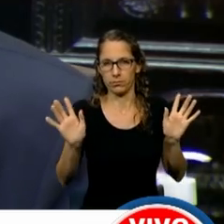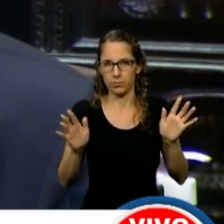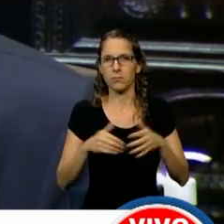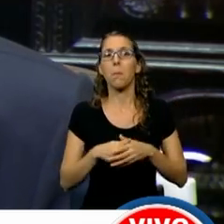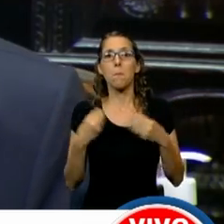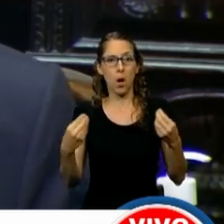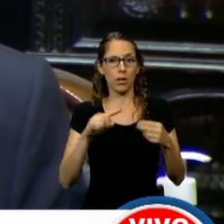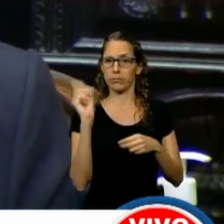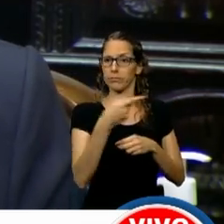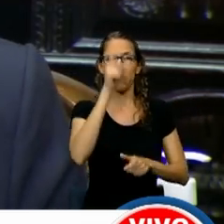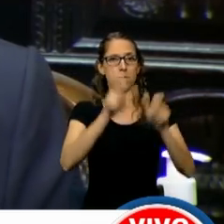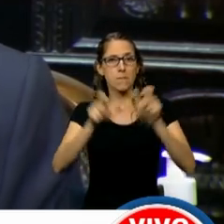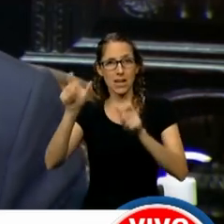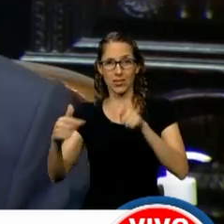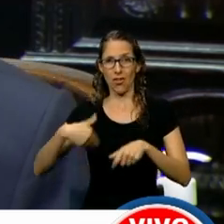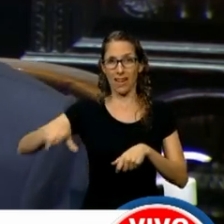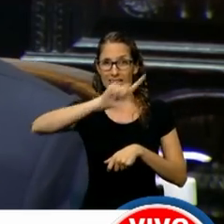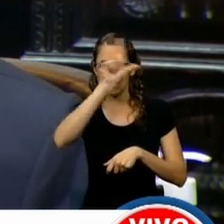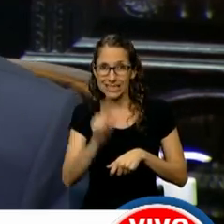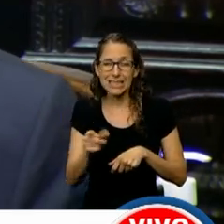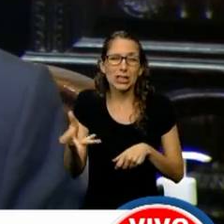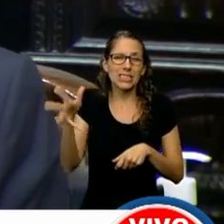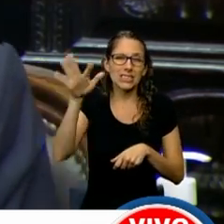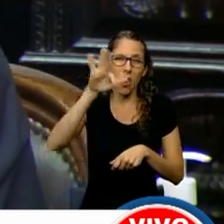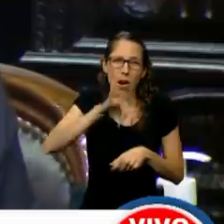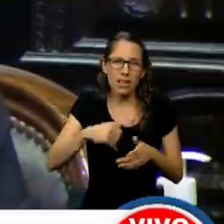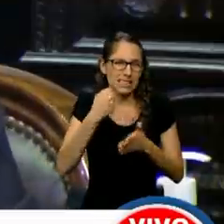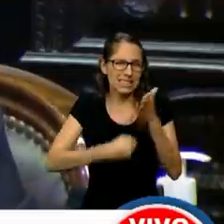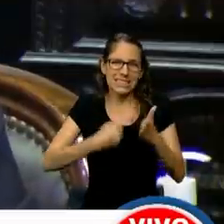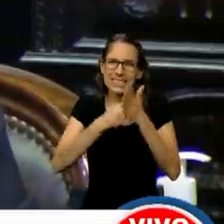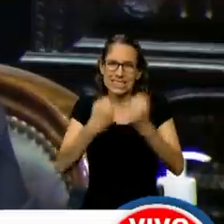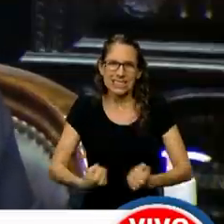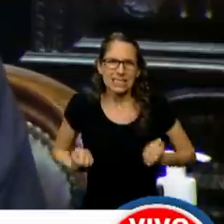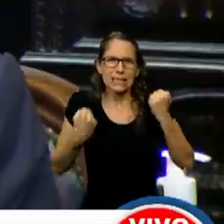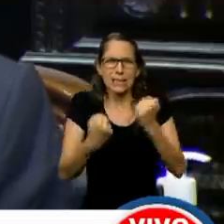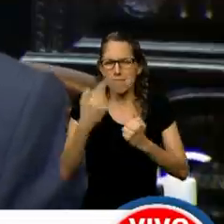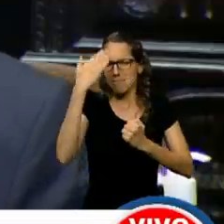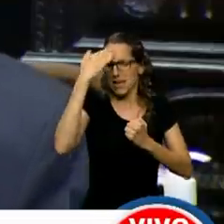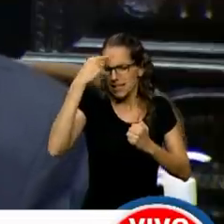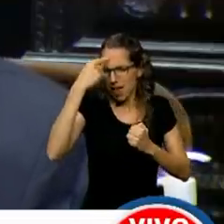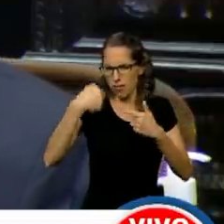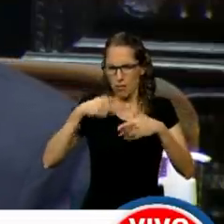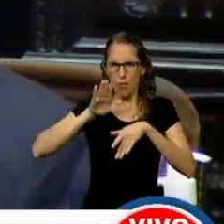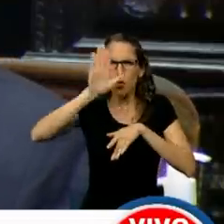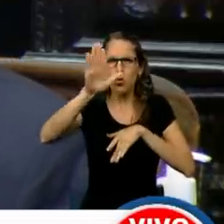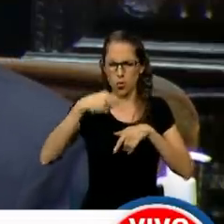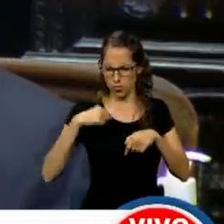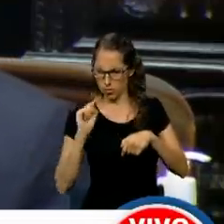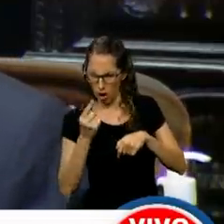con que nuestros ciudadanos intentan todos los días construir su futuro individual y nuestro destino